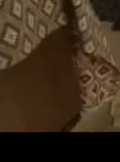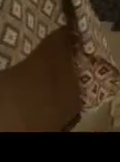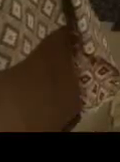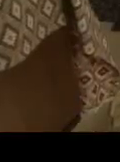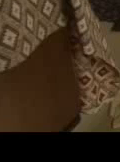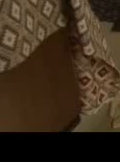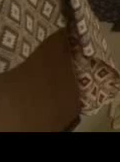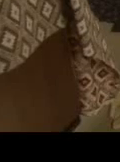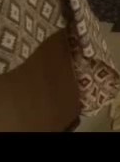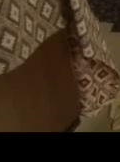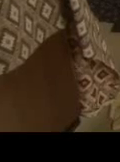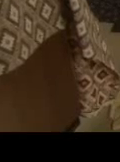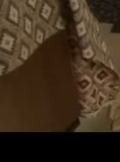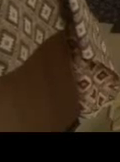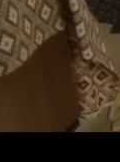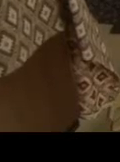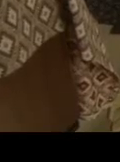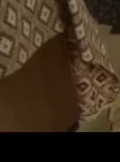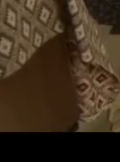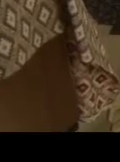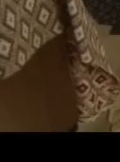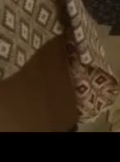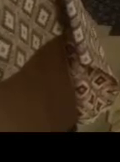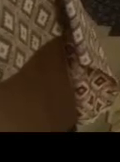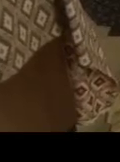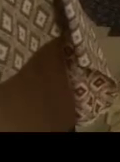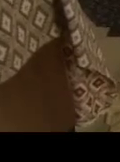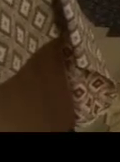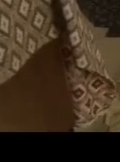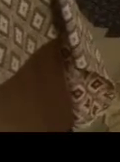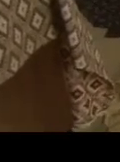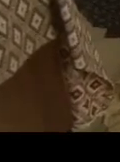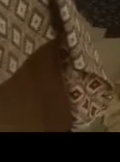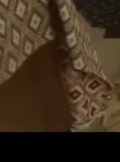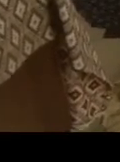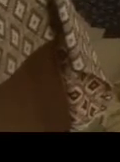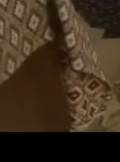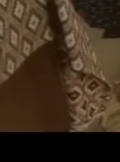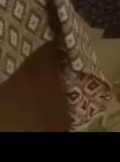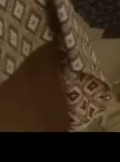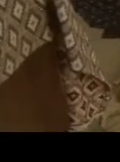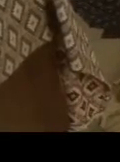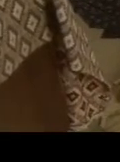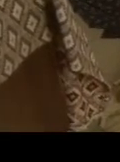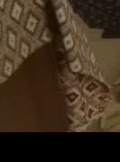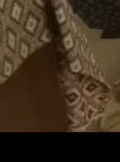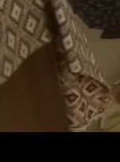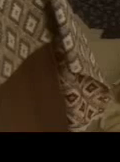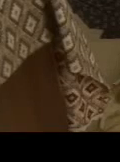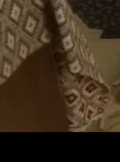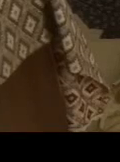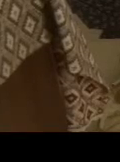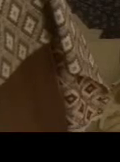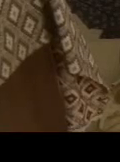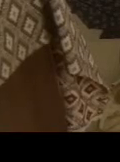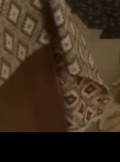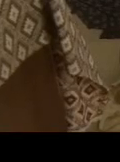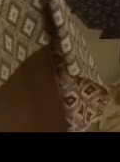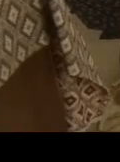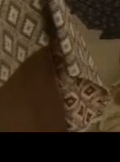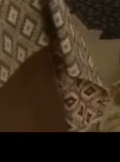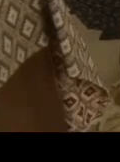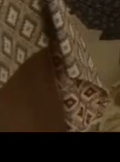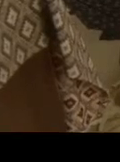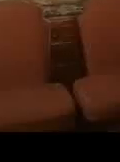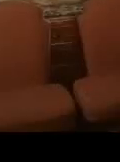Yuko, basta. En realidad, estaba pensando en mudarme a Kishiwada. Yuko quiere hacerse cargo de la tienda y